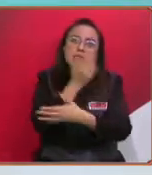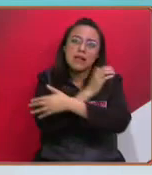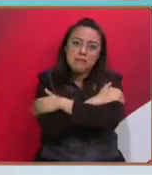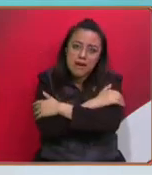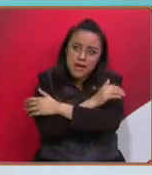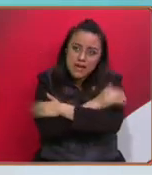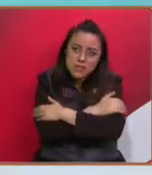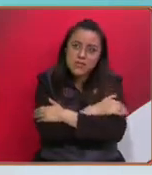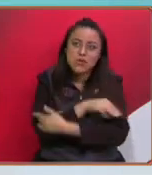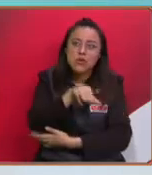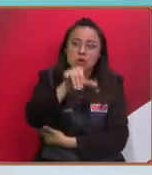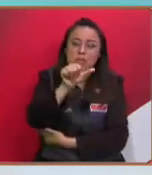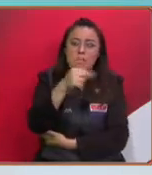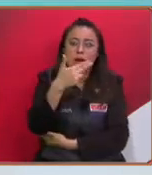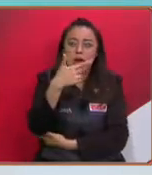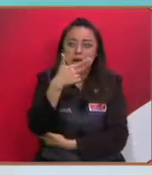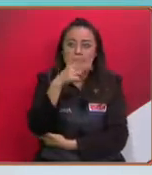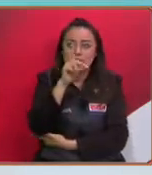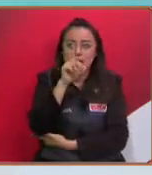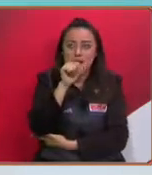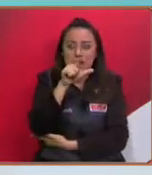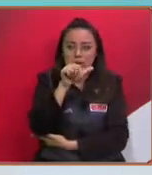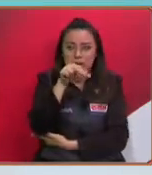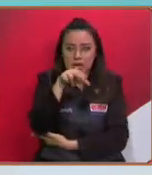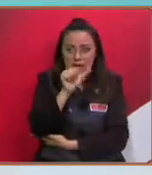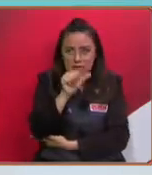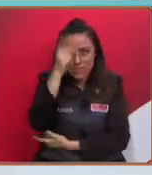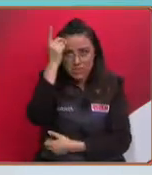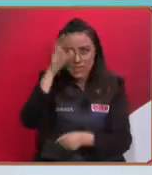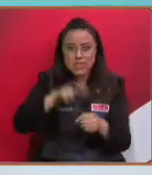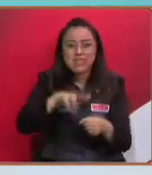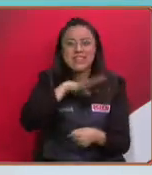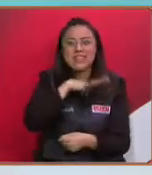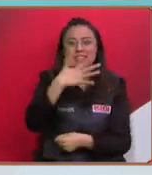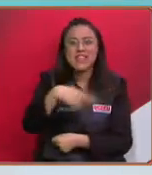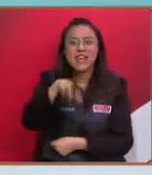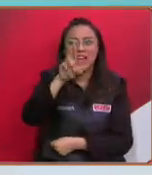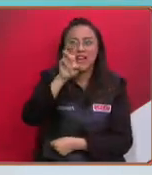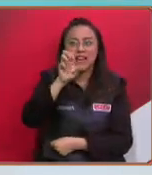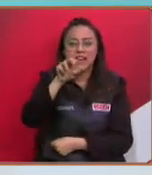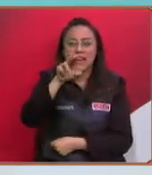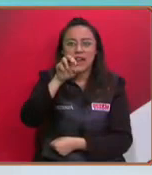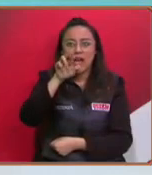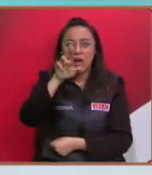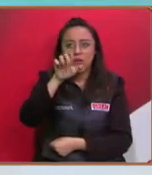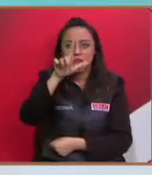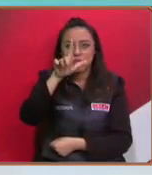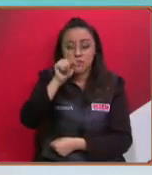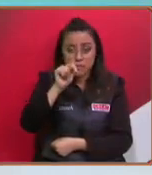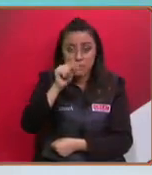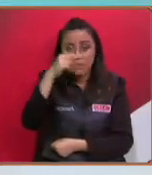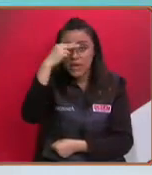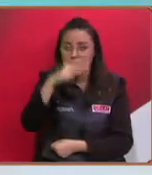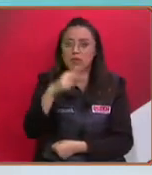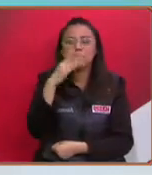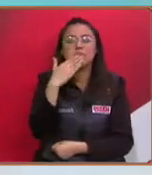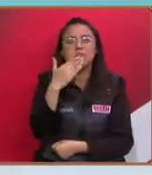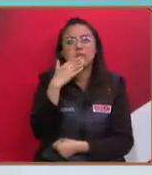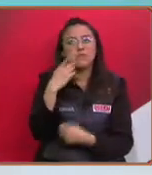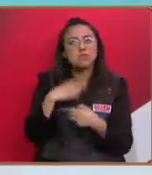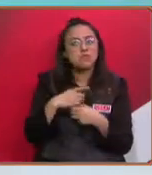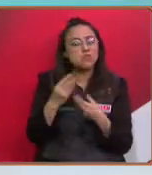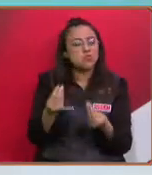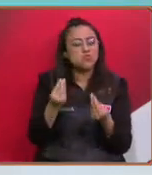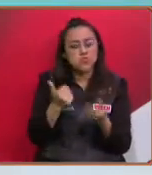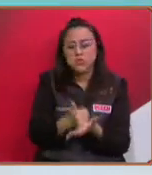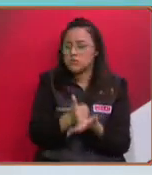abrazote a Magdalena López de Estrada, directora general de Renault México. De este donativo, no tienes idea las manotas